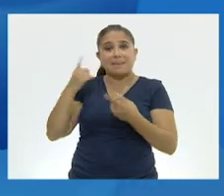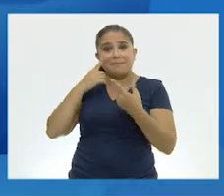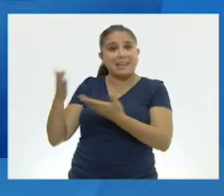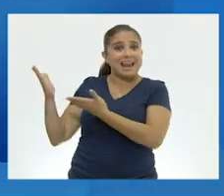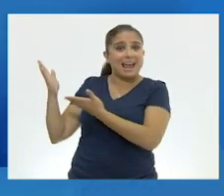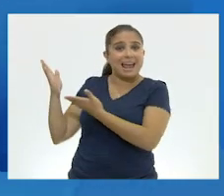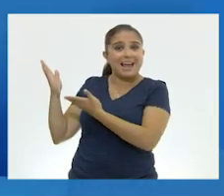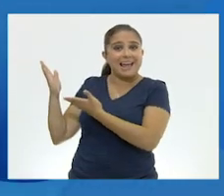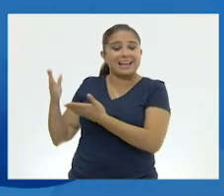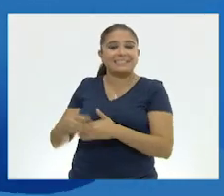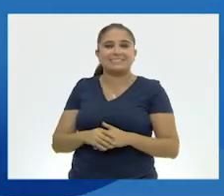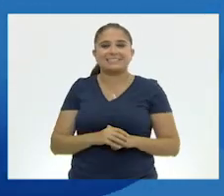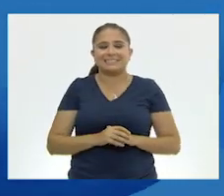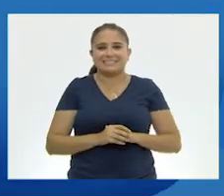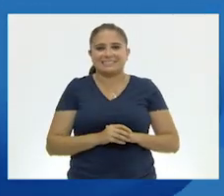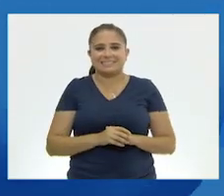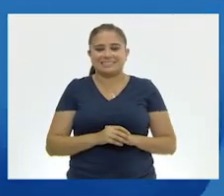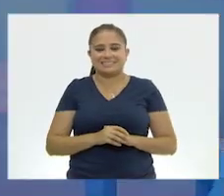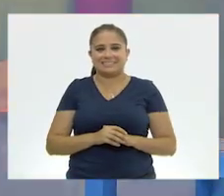¡Miren!